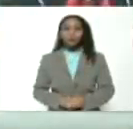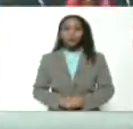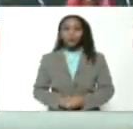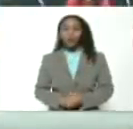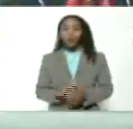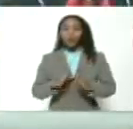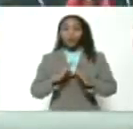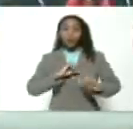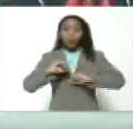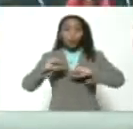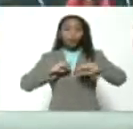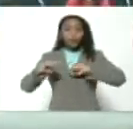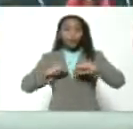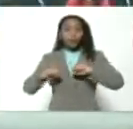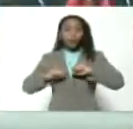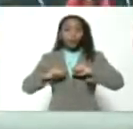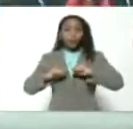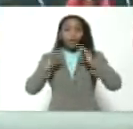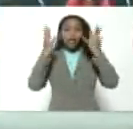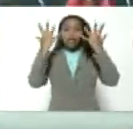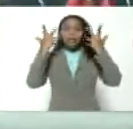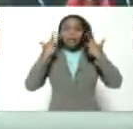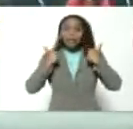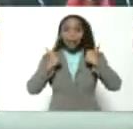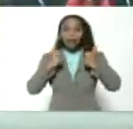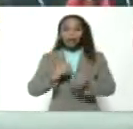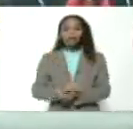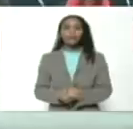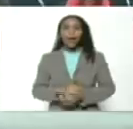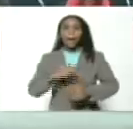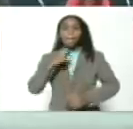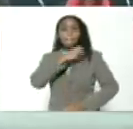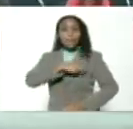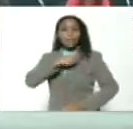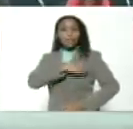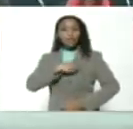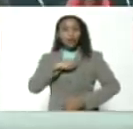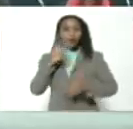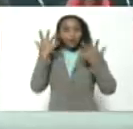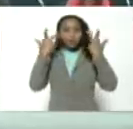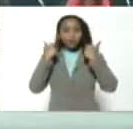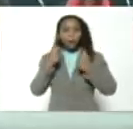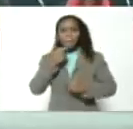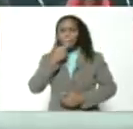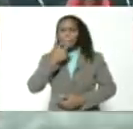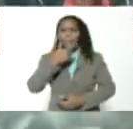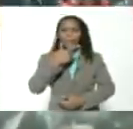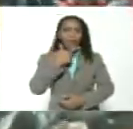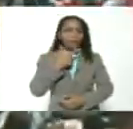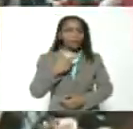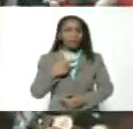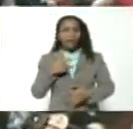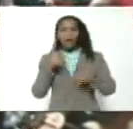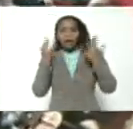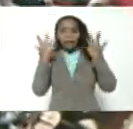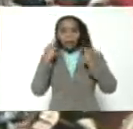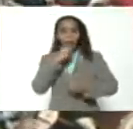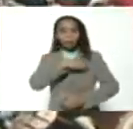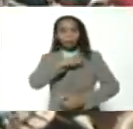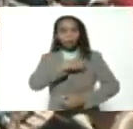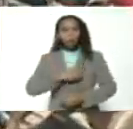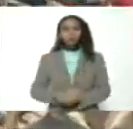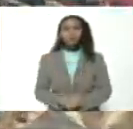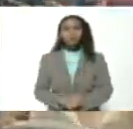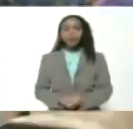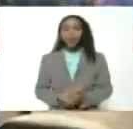Los movimientos animalistas, Misión Nevado, Bella Misión Nevado.